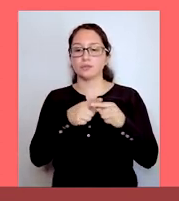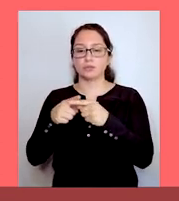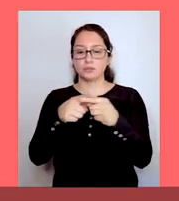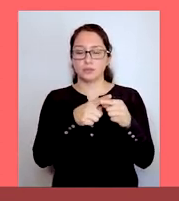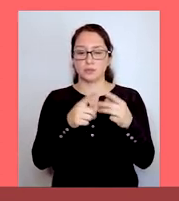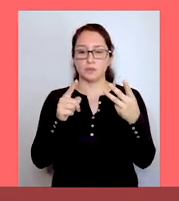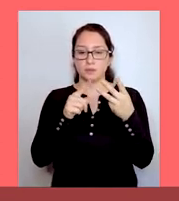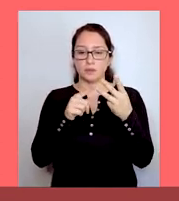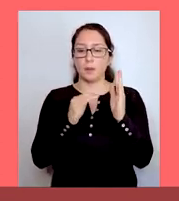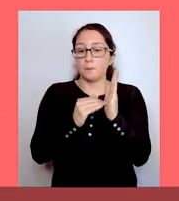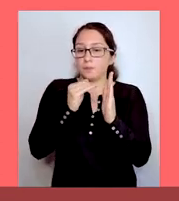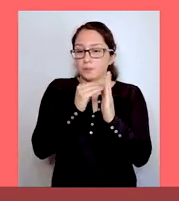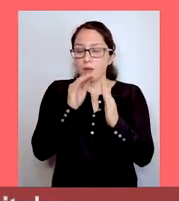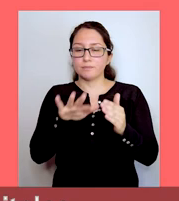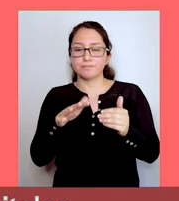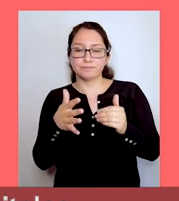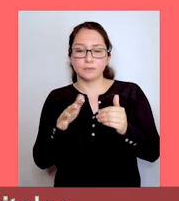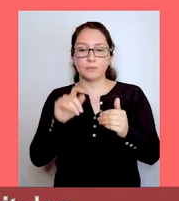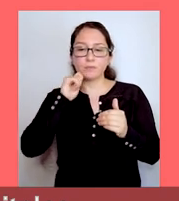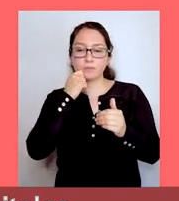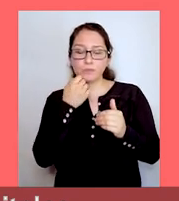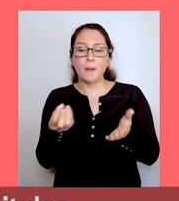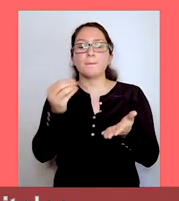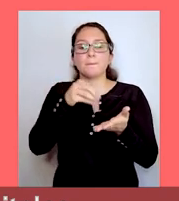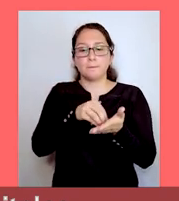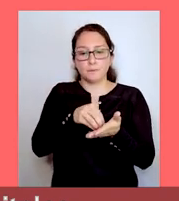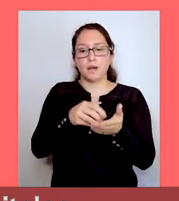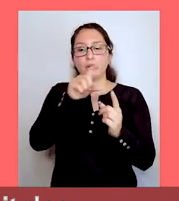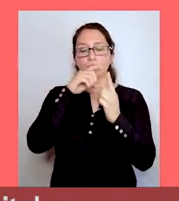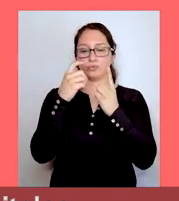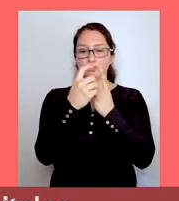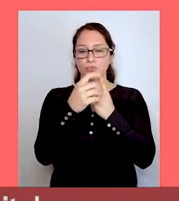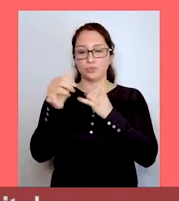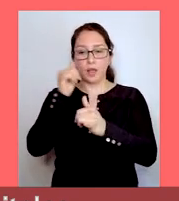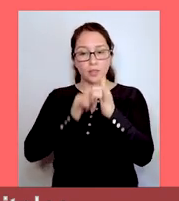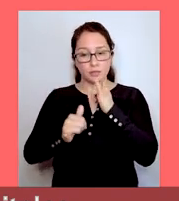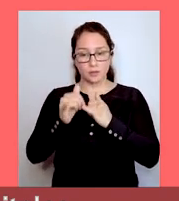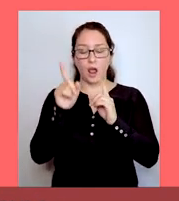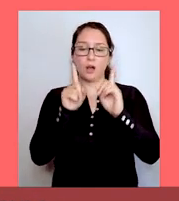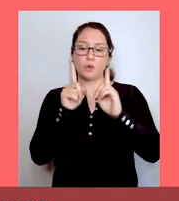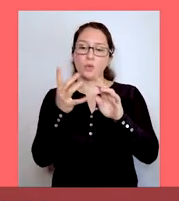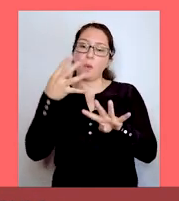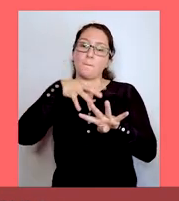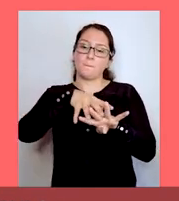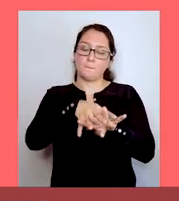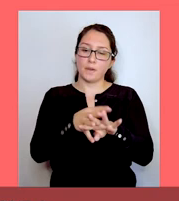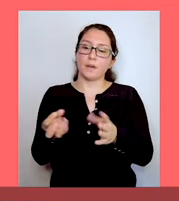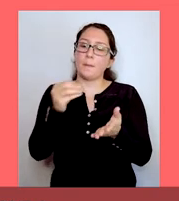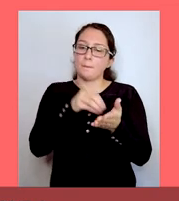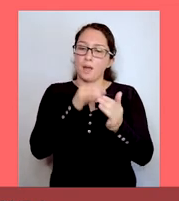sociales. 3. Intermedio. Es cuando las experiencias culturales suelen ser frecuentemente digitales, brindando